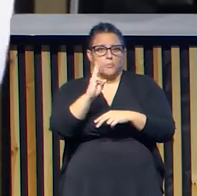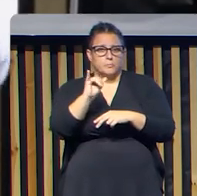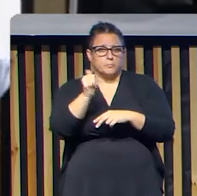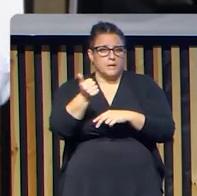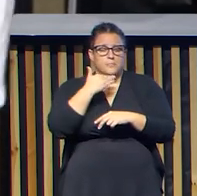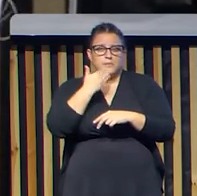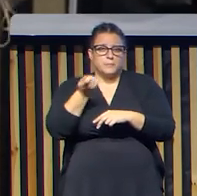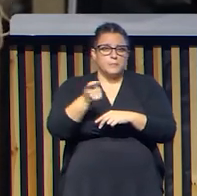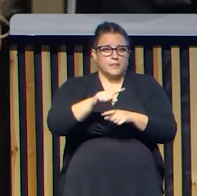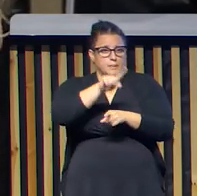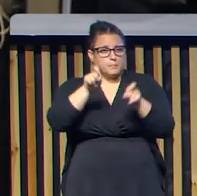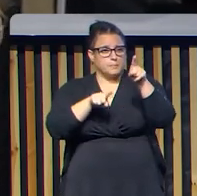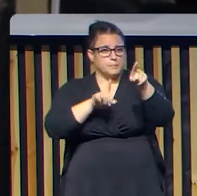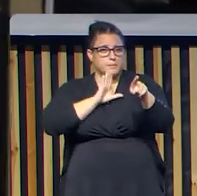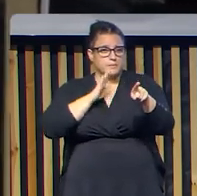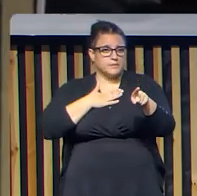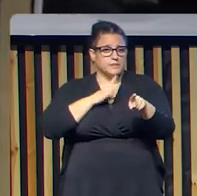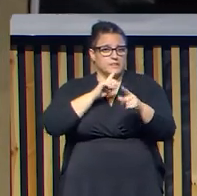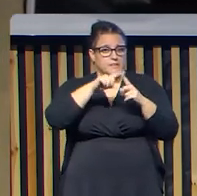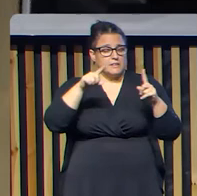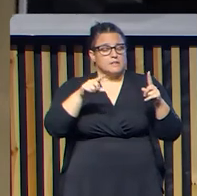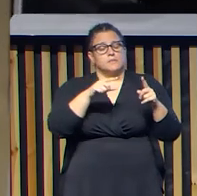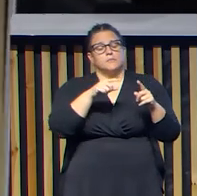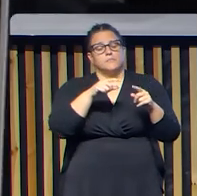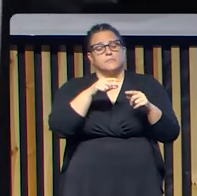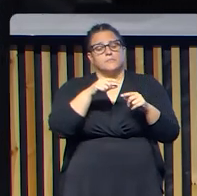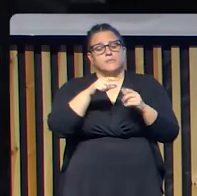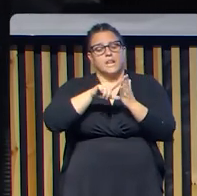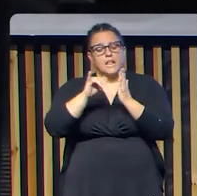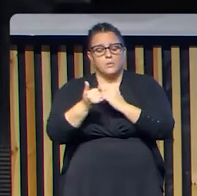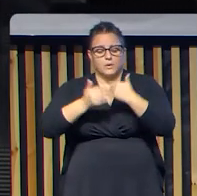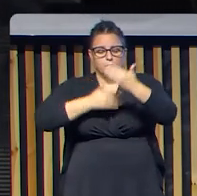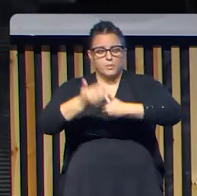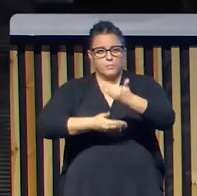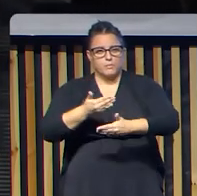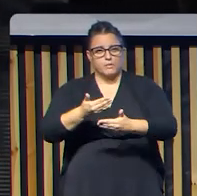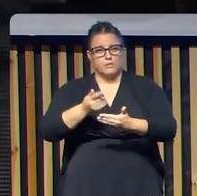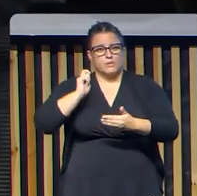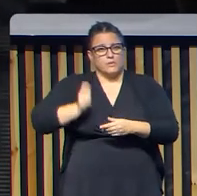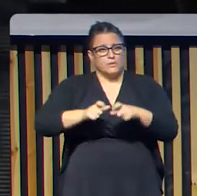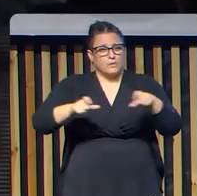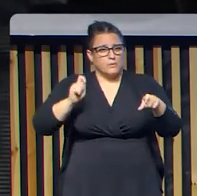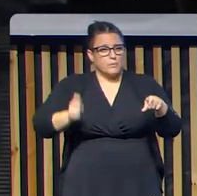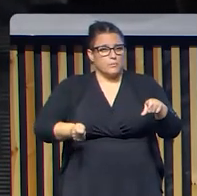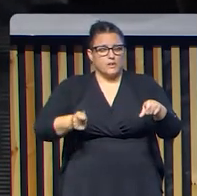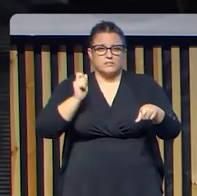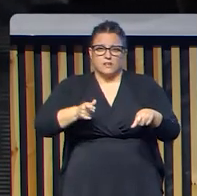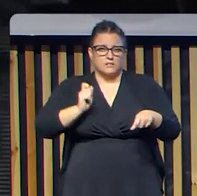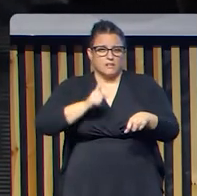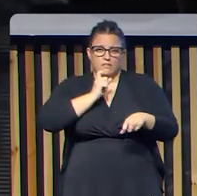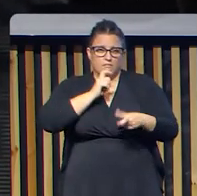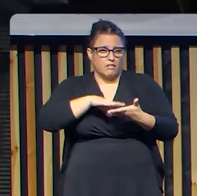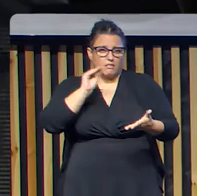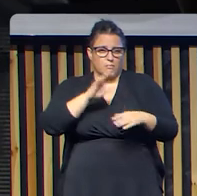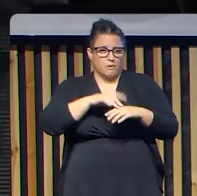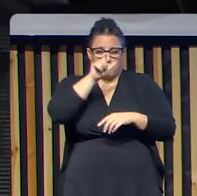semejante a la propia de los del barómetro el lenguaje y los procedimientos de los tribunales son excesivamente complicados y difíciles de entender para el ciudadano